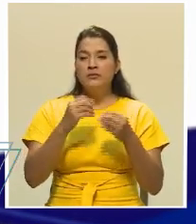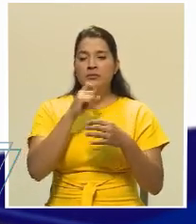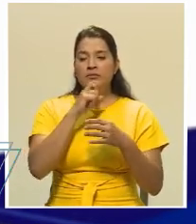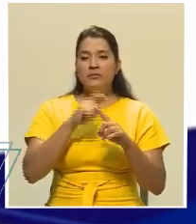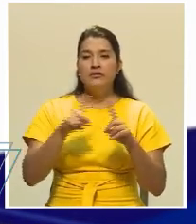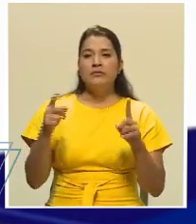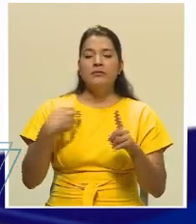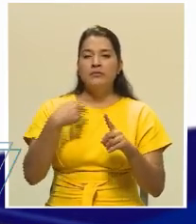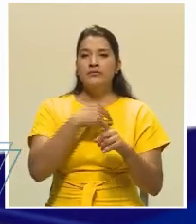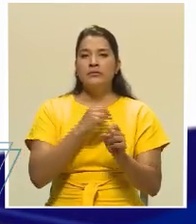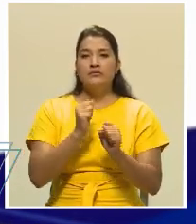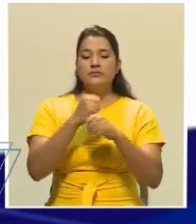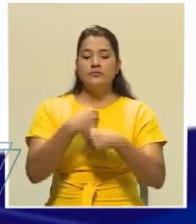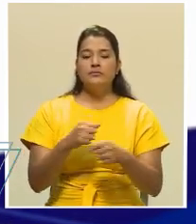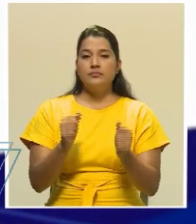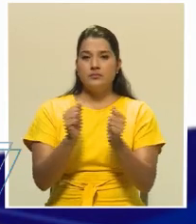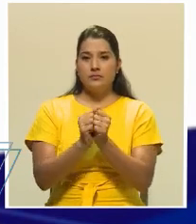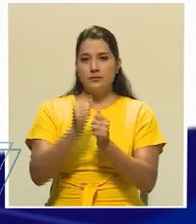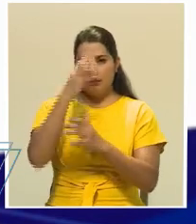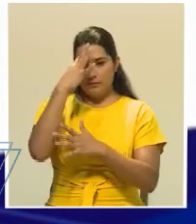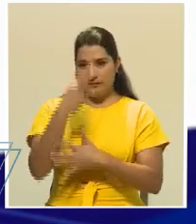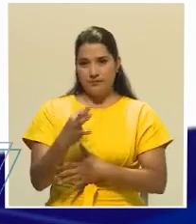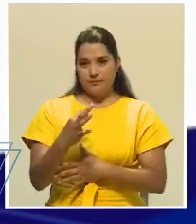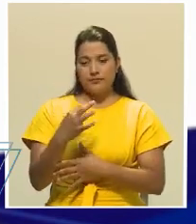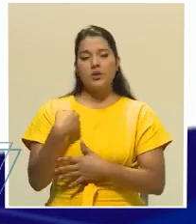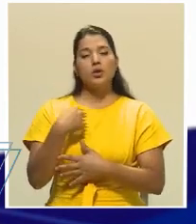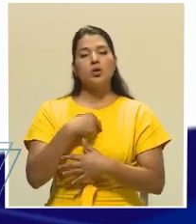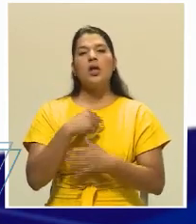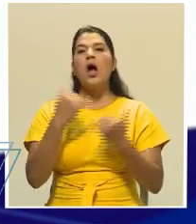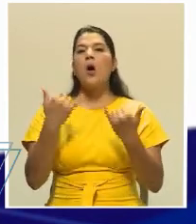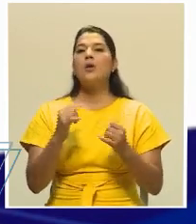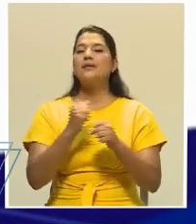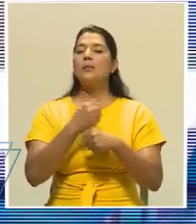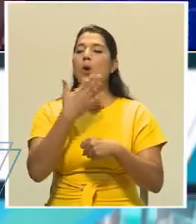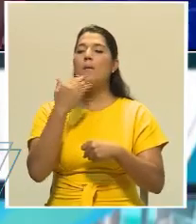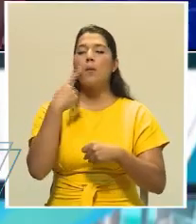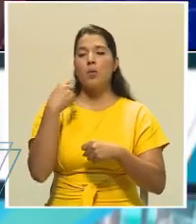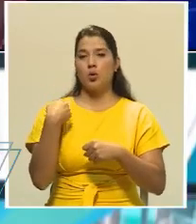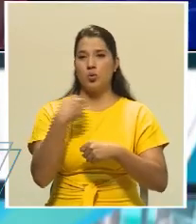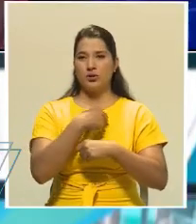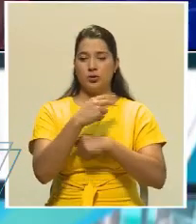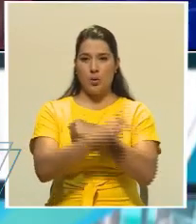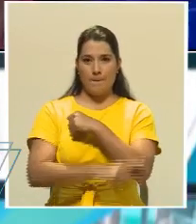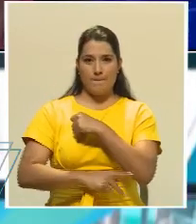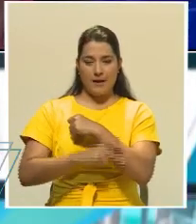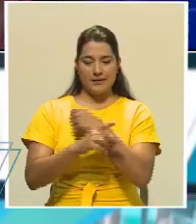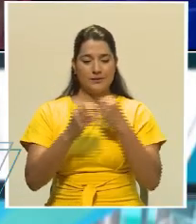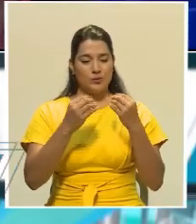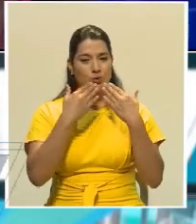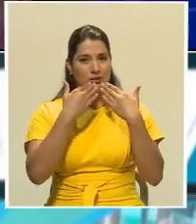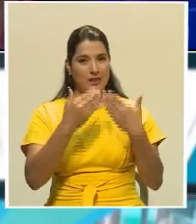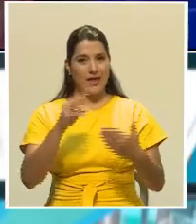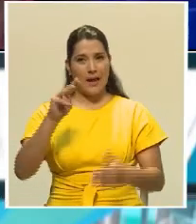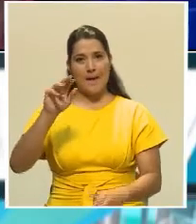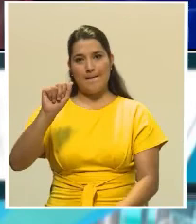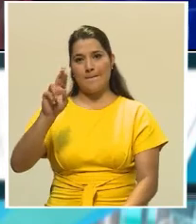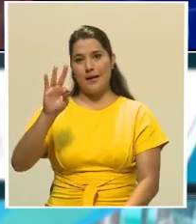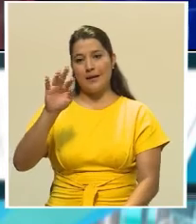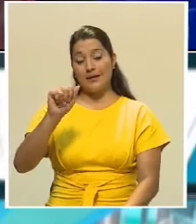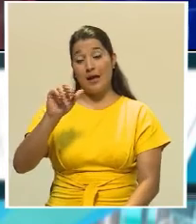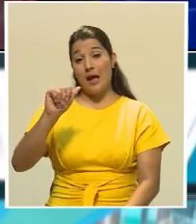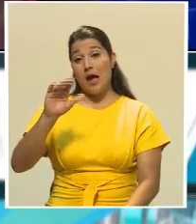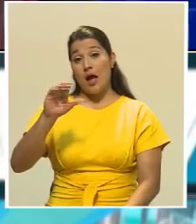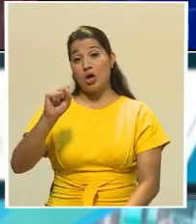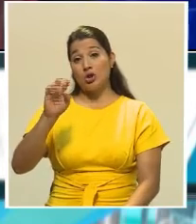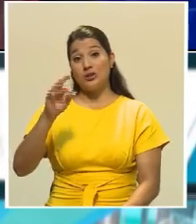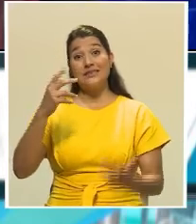pero nosotros lo hacemos con la convicción de que estamos haciendo lo mejor por nuestro país. Muchísimas gracias, doña Marta Costa. Se